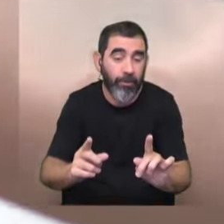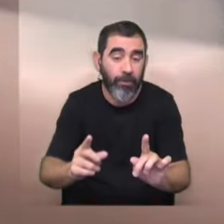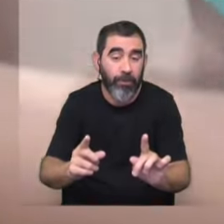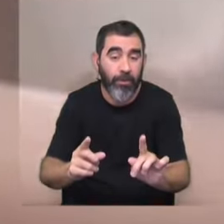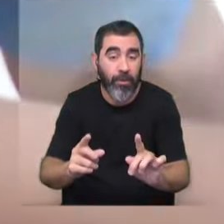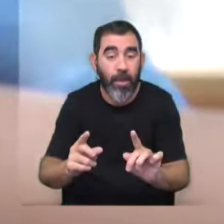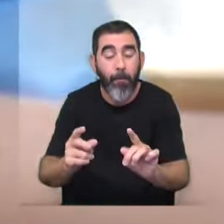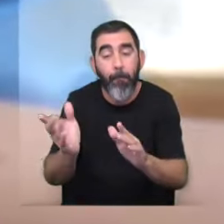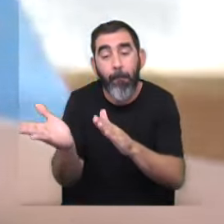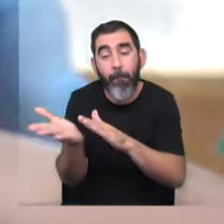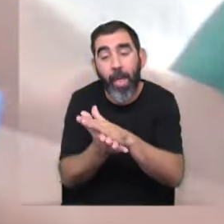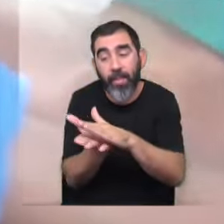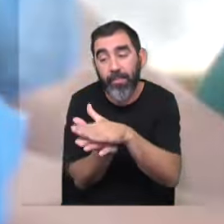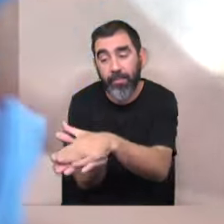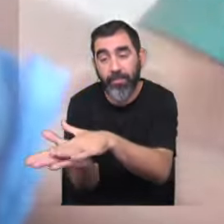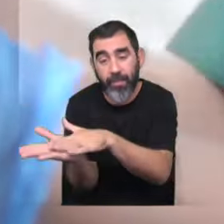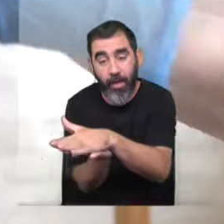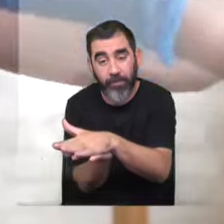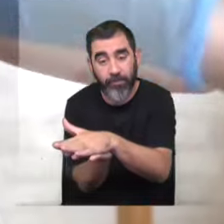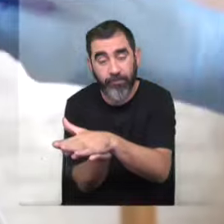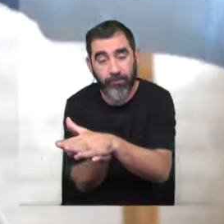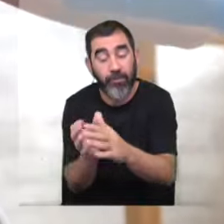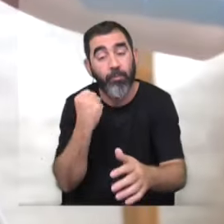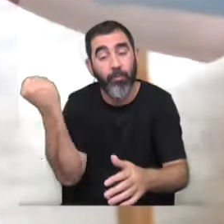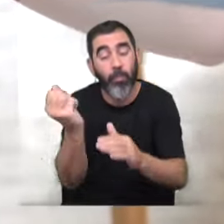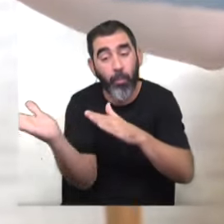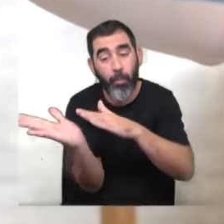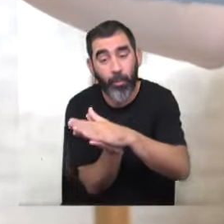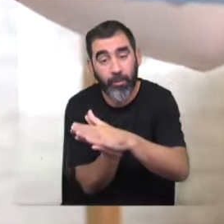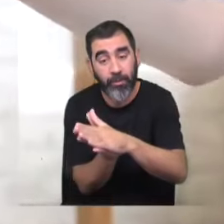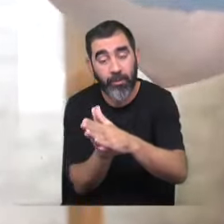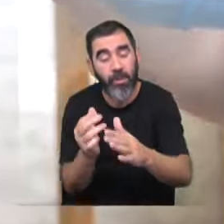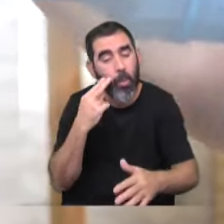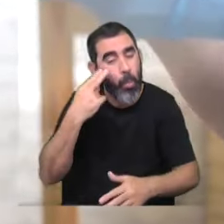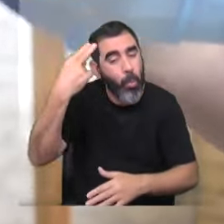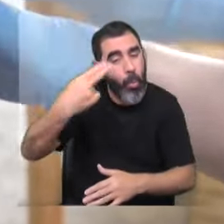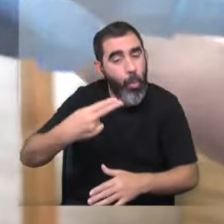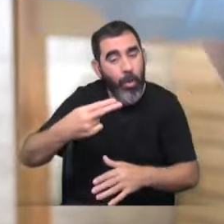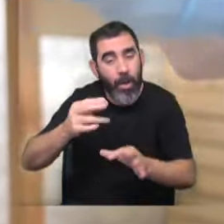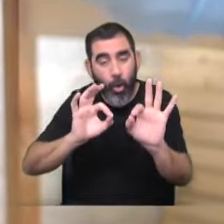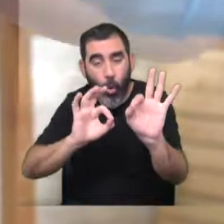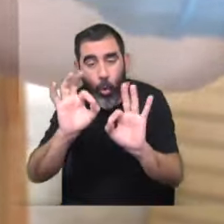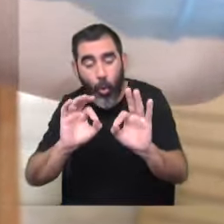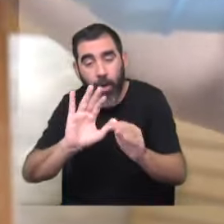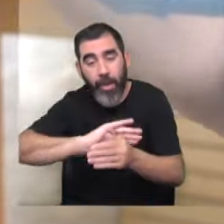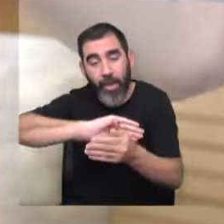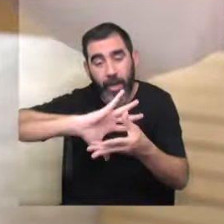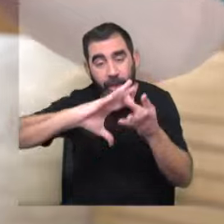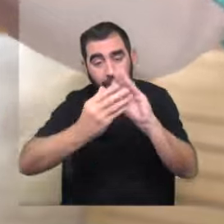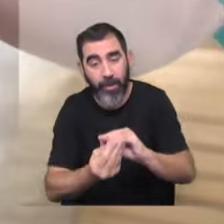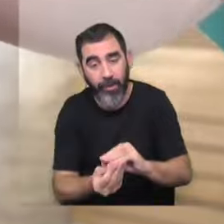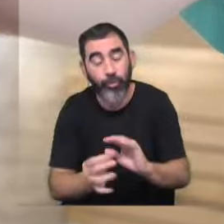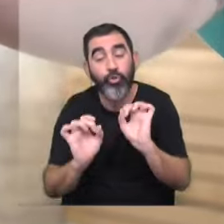mandemos plantares. Una cosa muy importante sobre los plantares es que estos jamás van a corregir la forma del pie, sino que